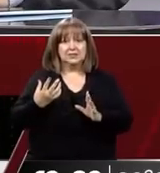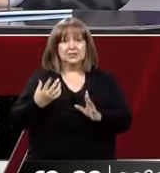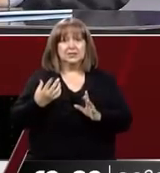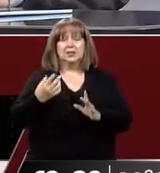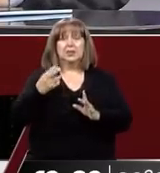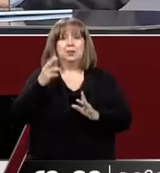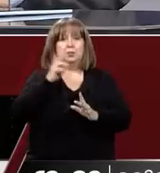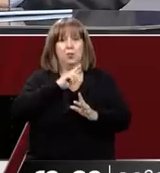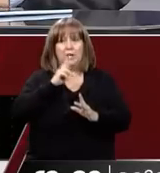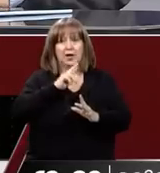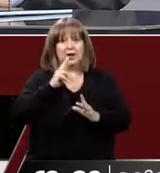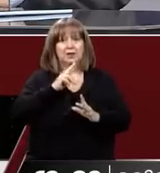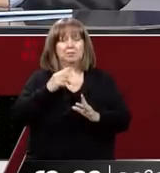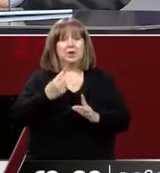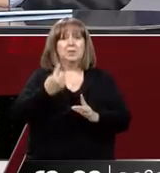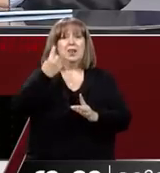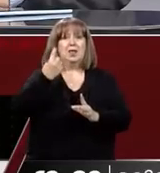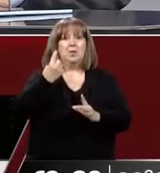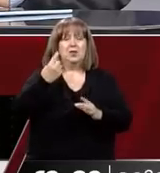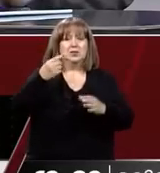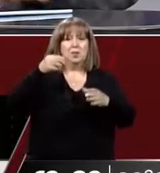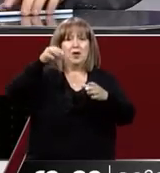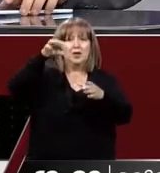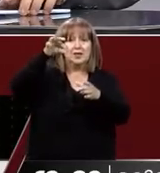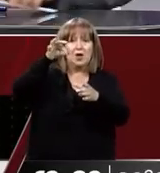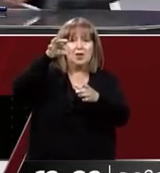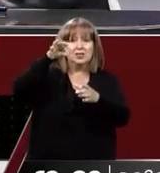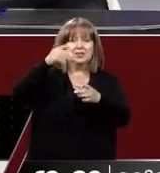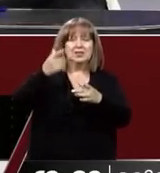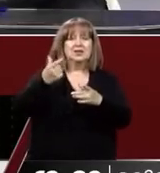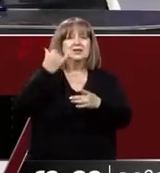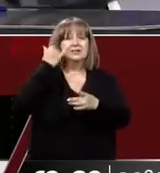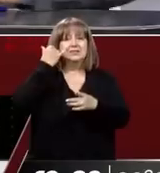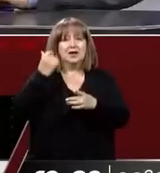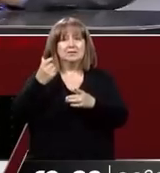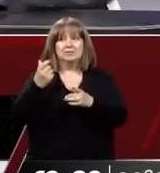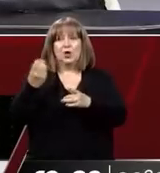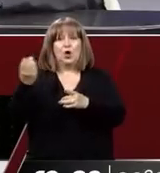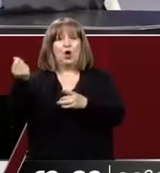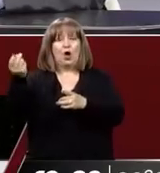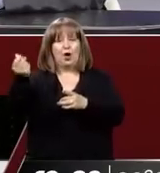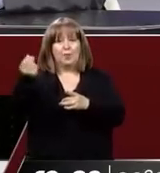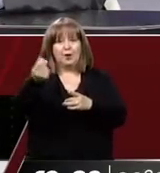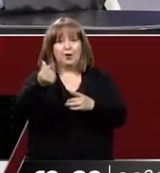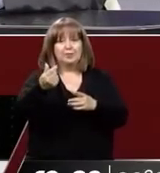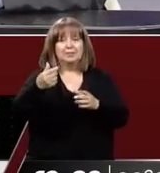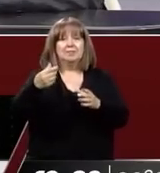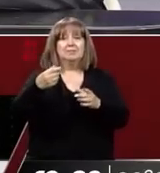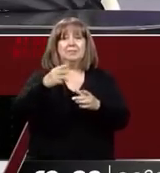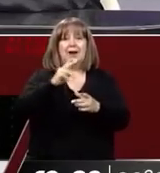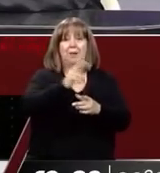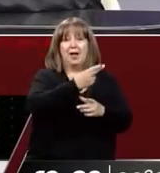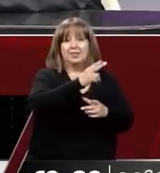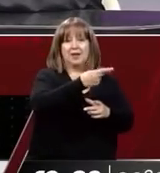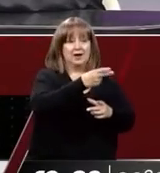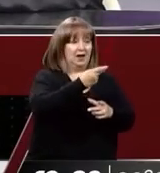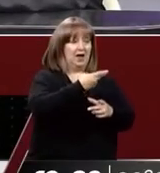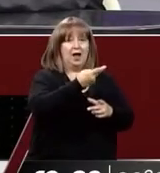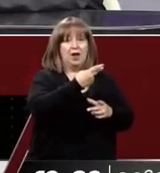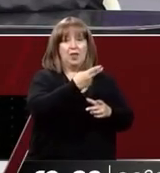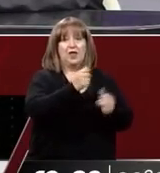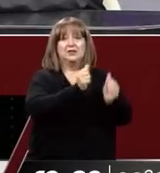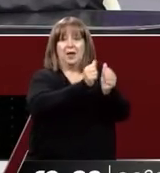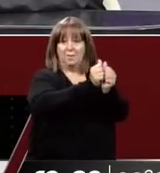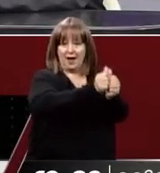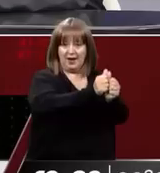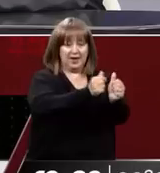sobre todo por la sustancia química que había utilizado Karen Oviedo para asesinar a su